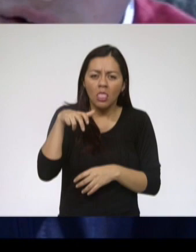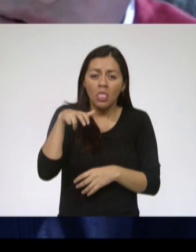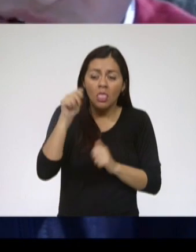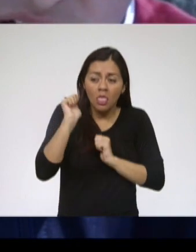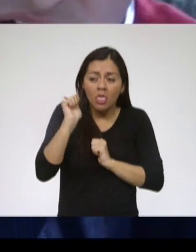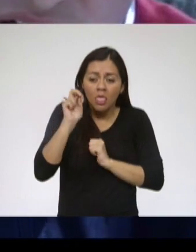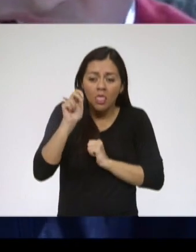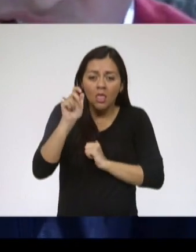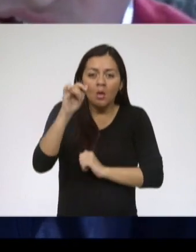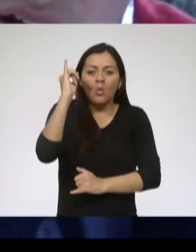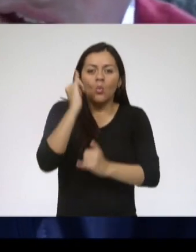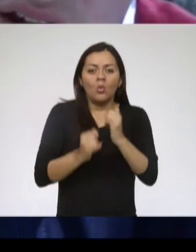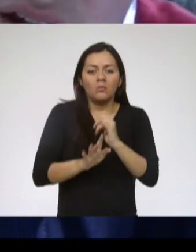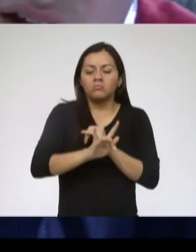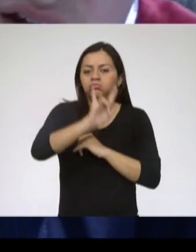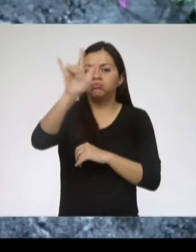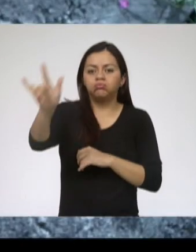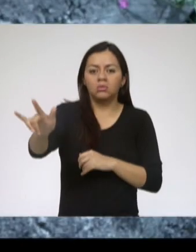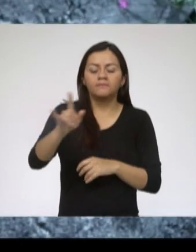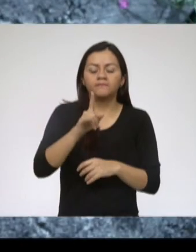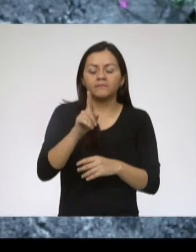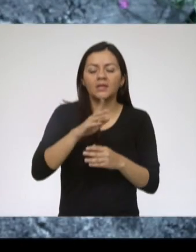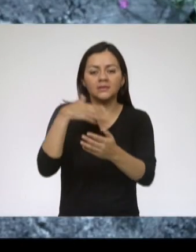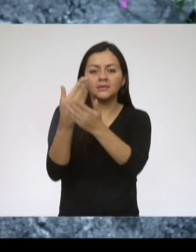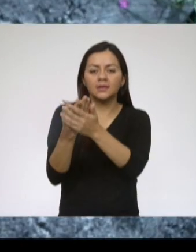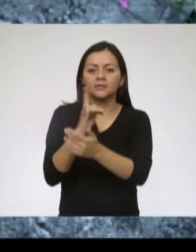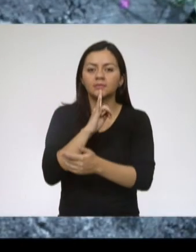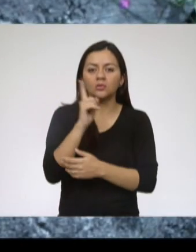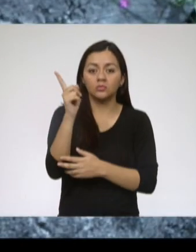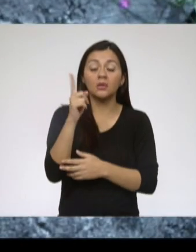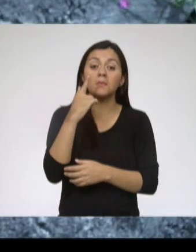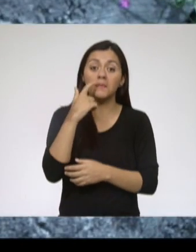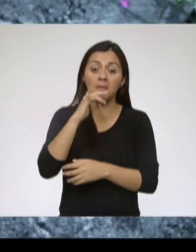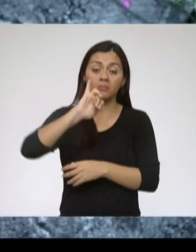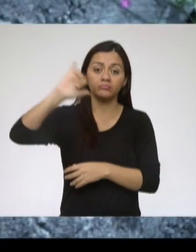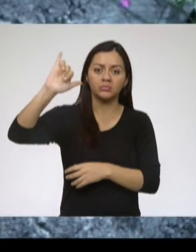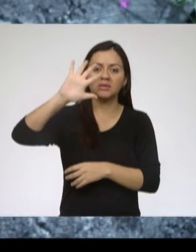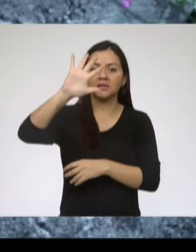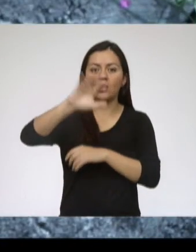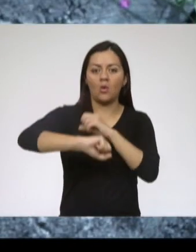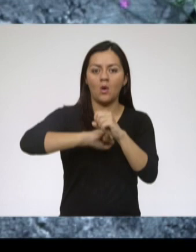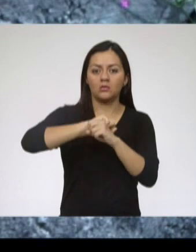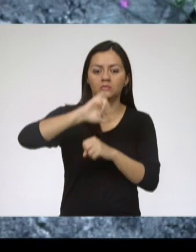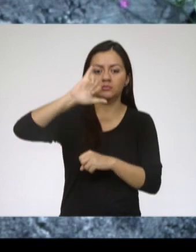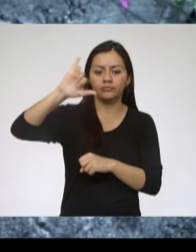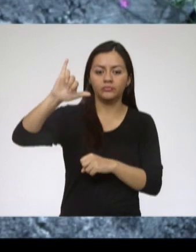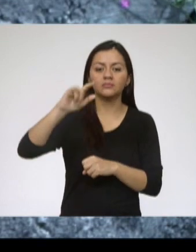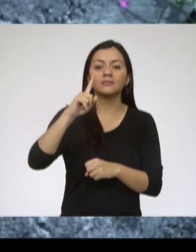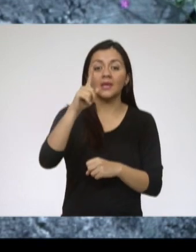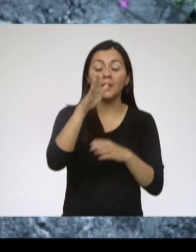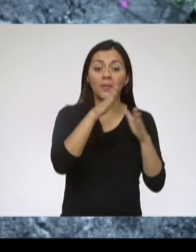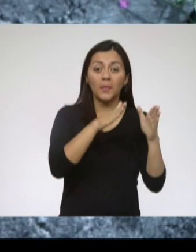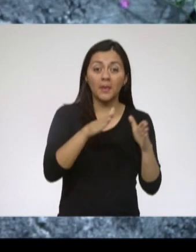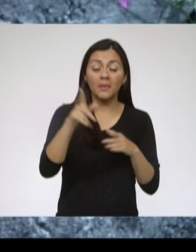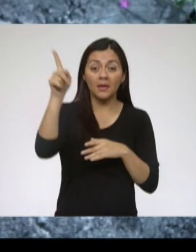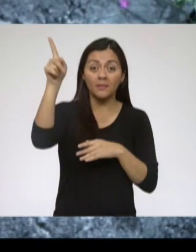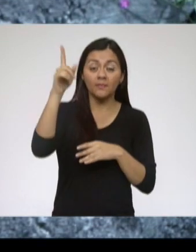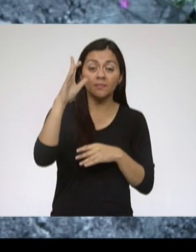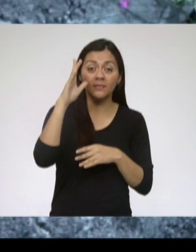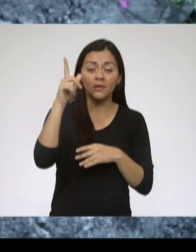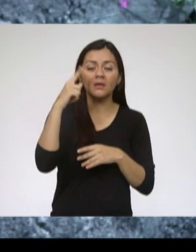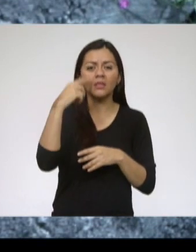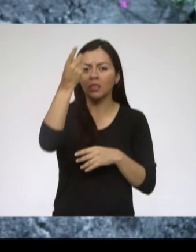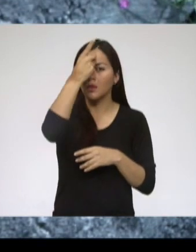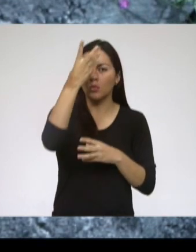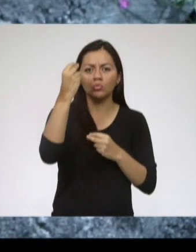Ese era el último viaje. Él está 5 años allá. El preparativo de él que se fue era por zafarse las